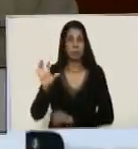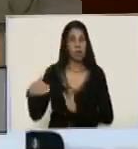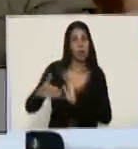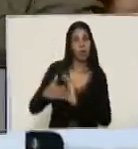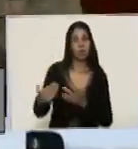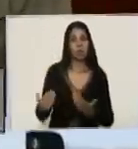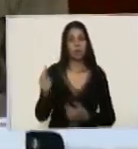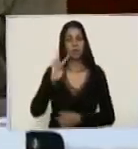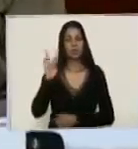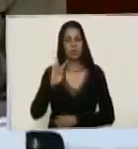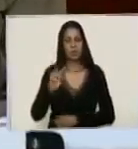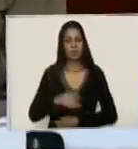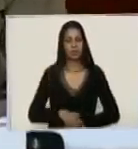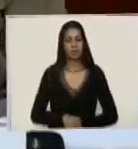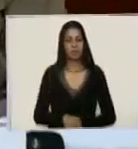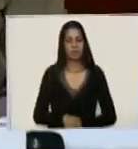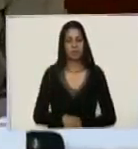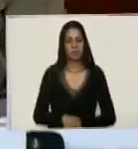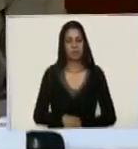¿No ves?